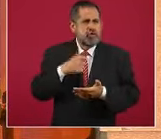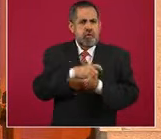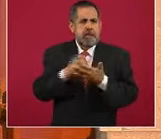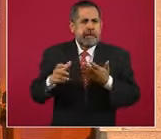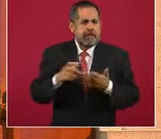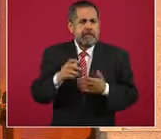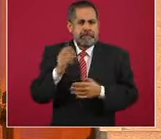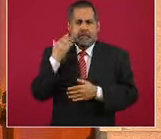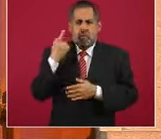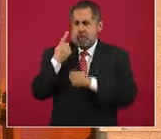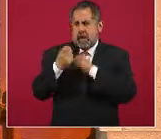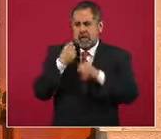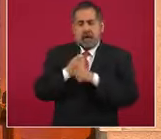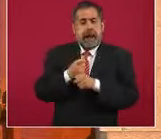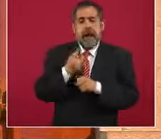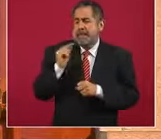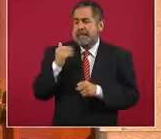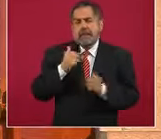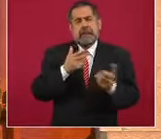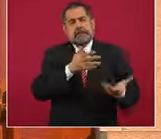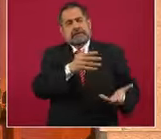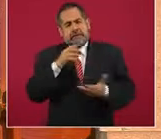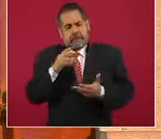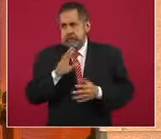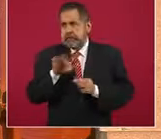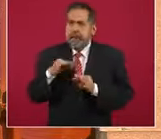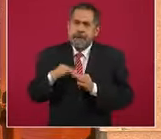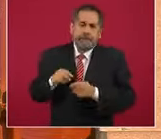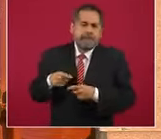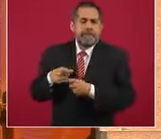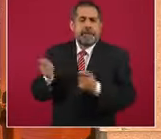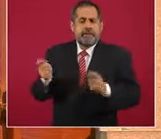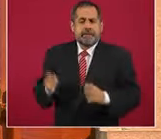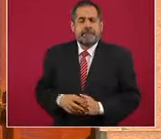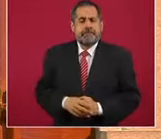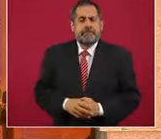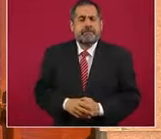año, pero recibido apenas recientemente. Adelante.